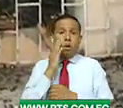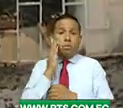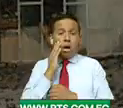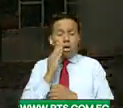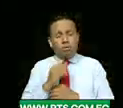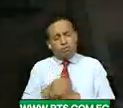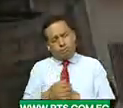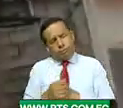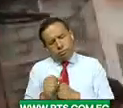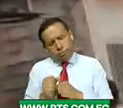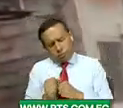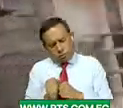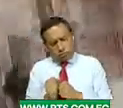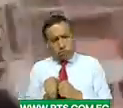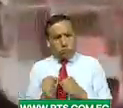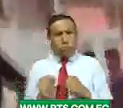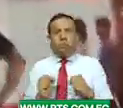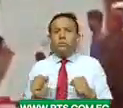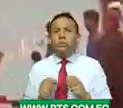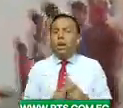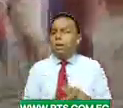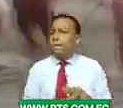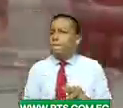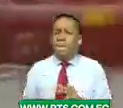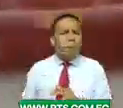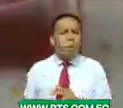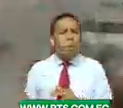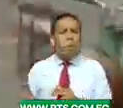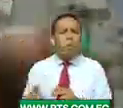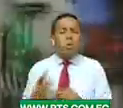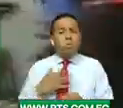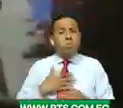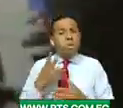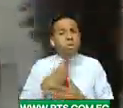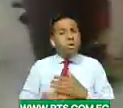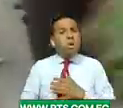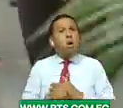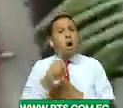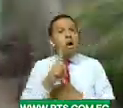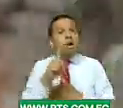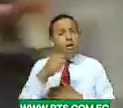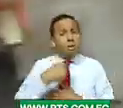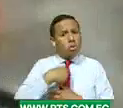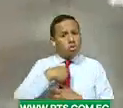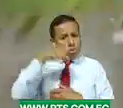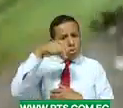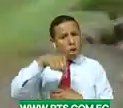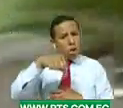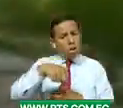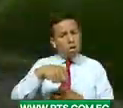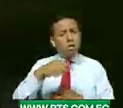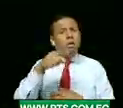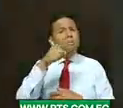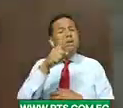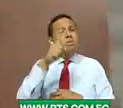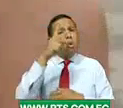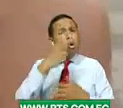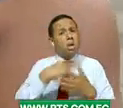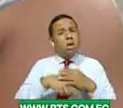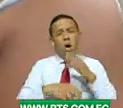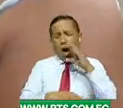por poco no logra escapar del fuego. Mi hijo estaba arriba, yo estaba acá abajo y él es el que me llama. La